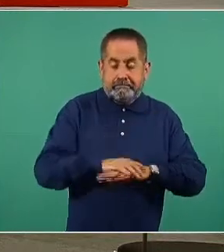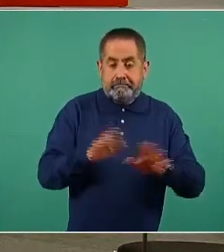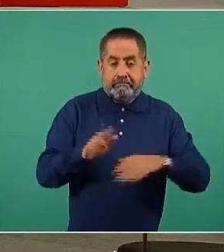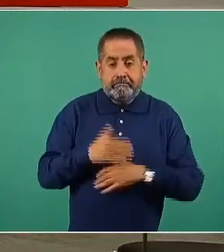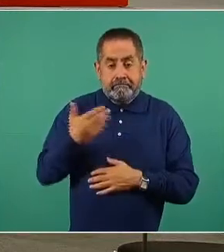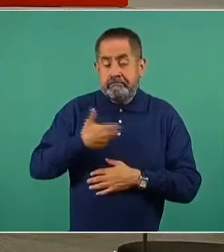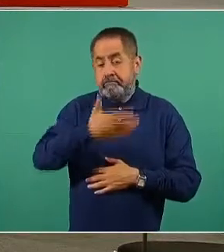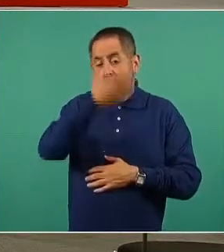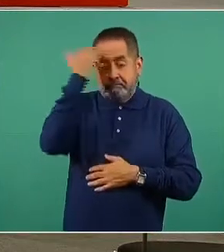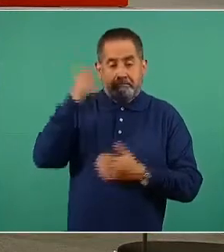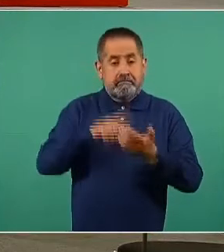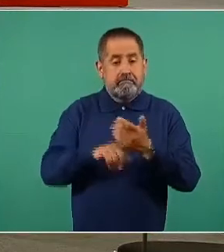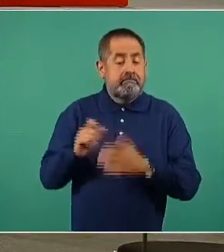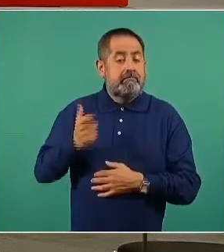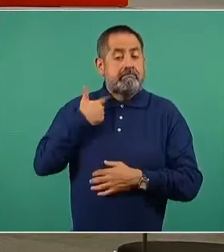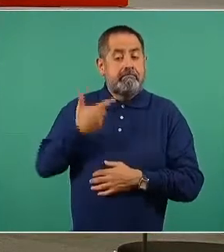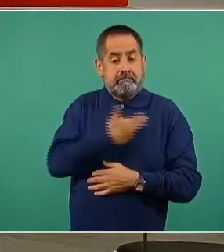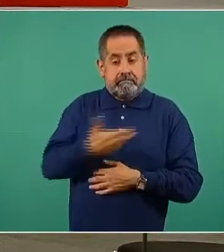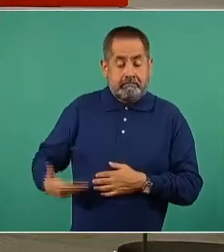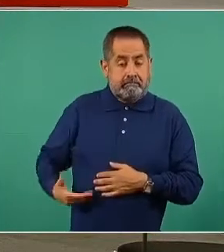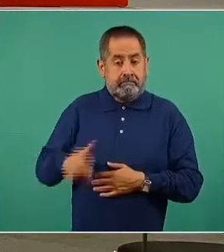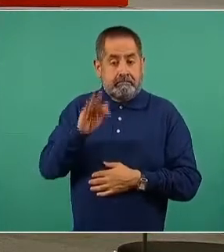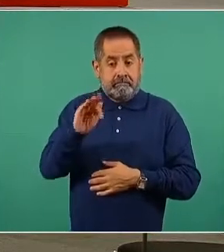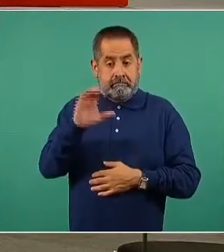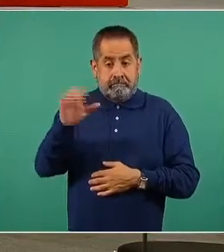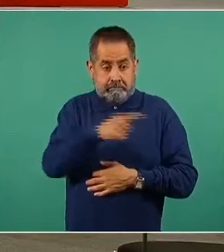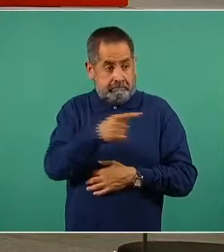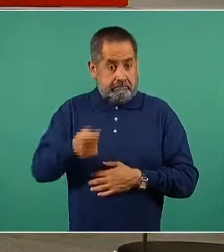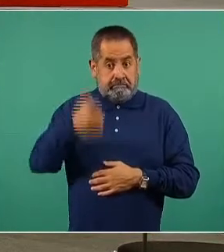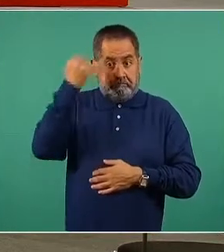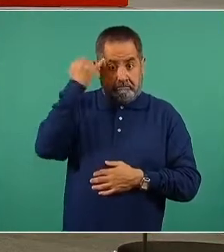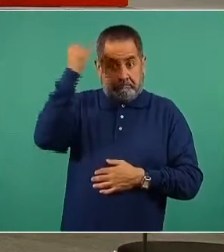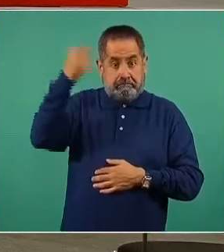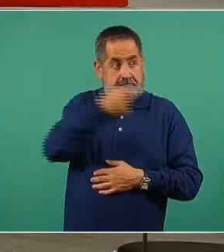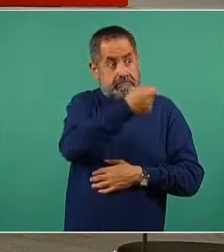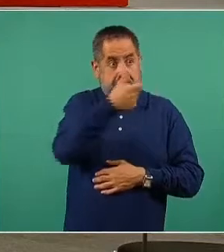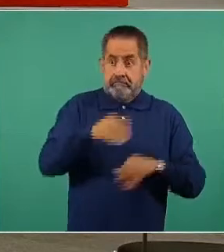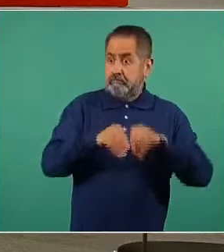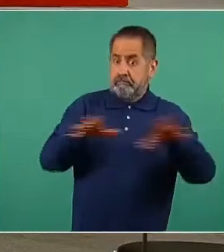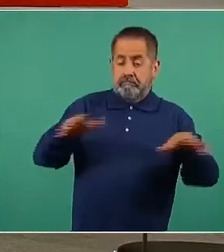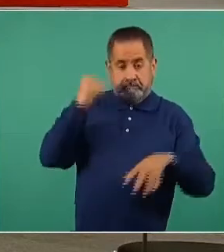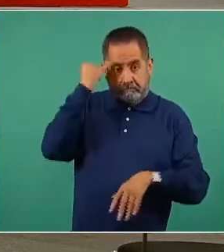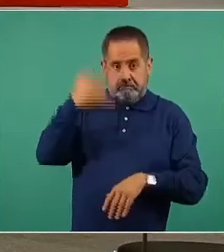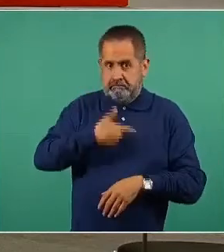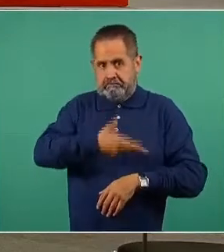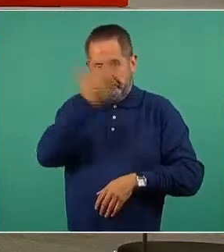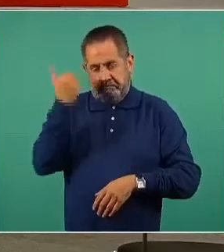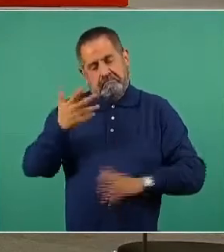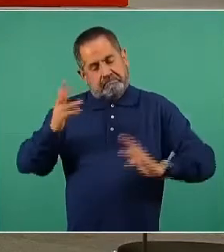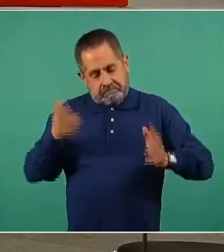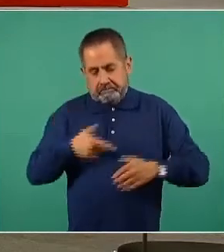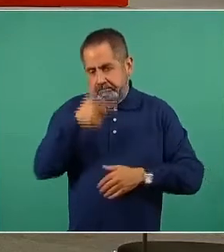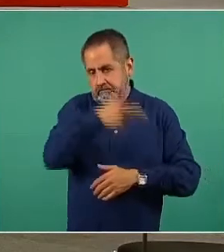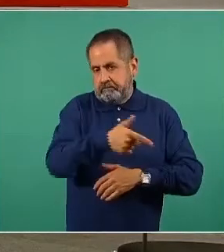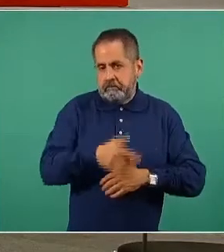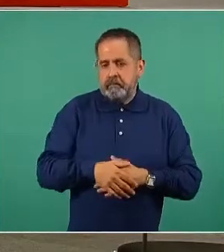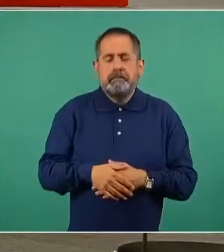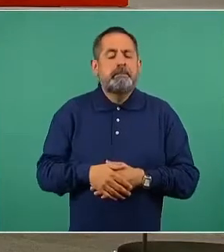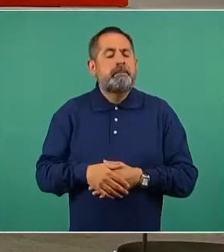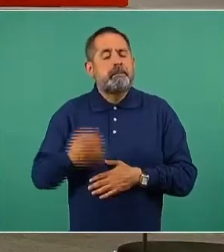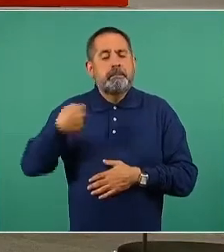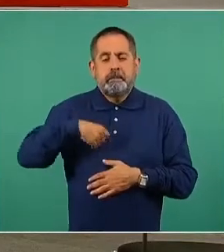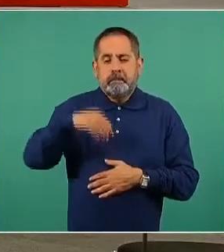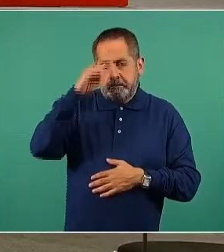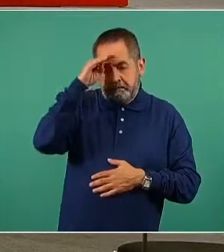que el expresidente Felipe Calderón es quien había iniciado esta idea. Lo que